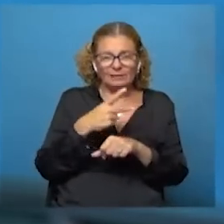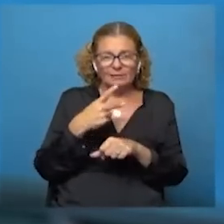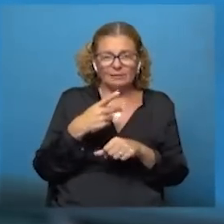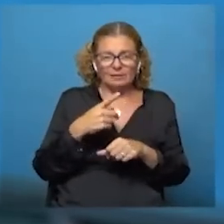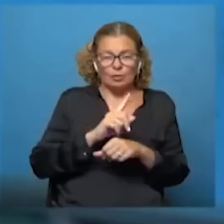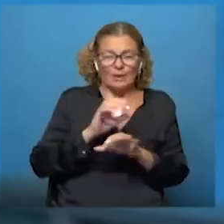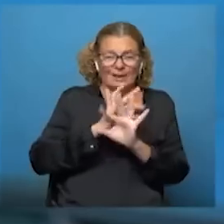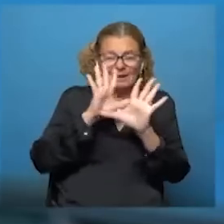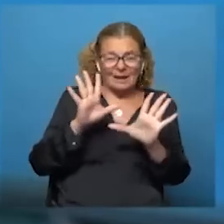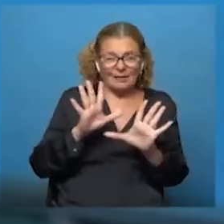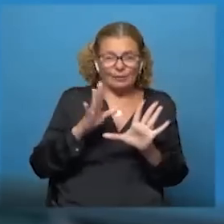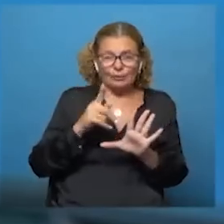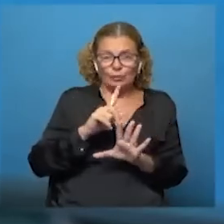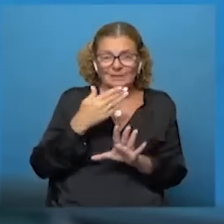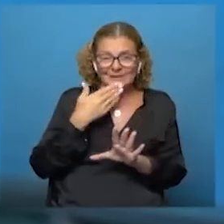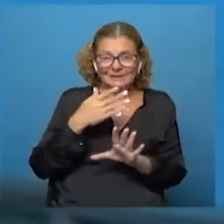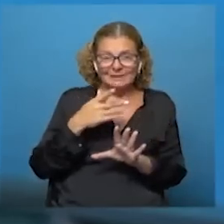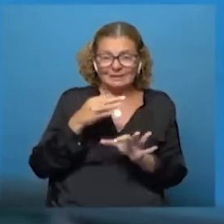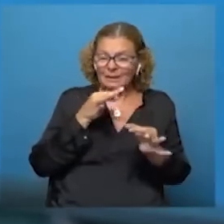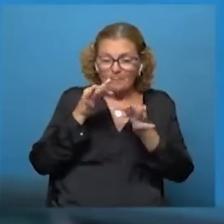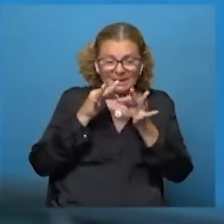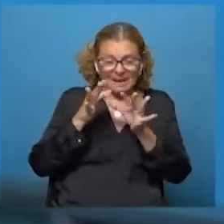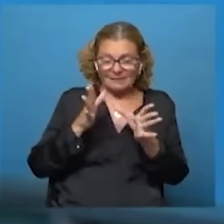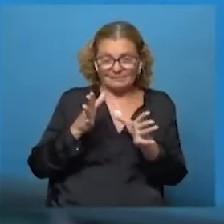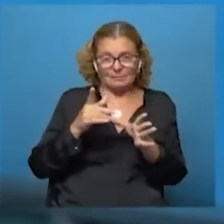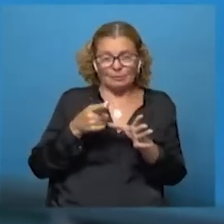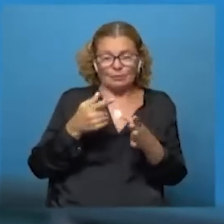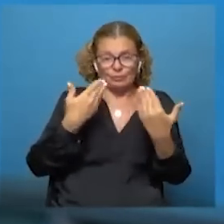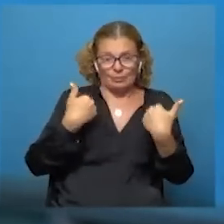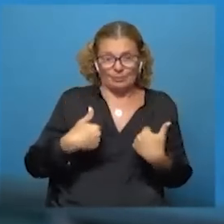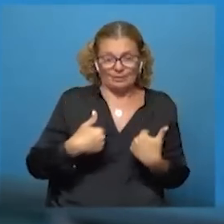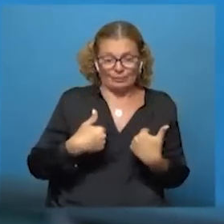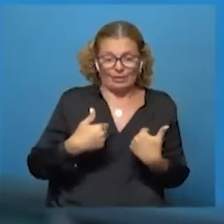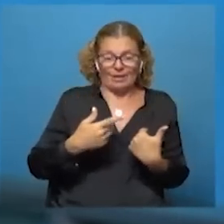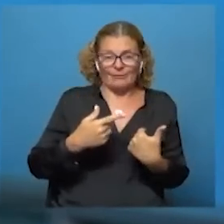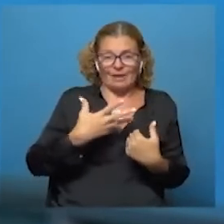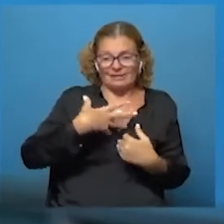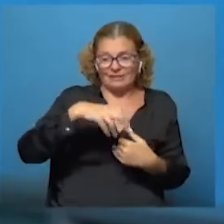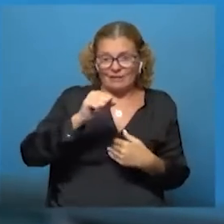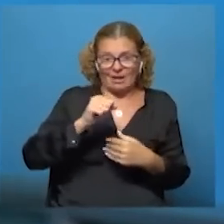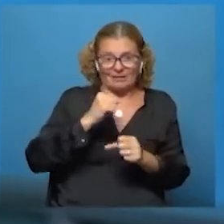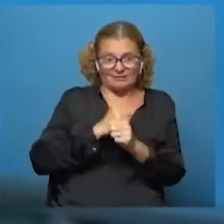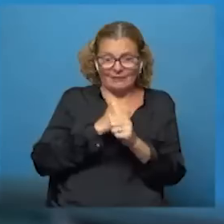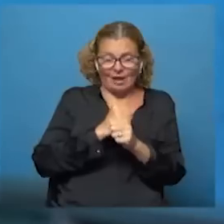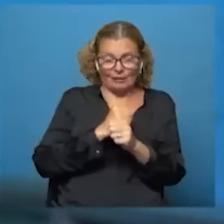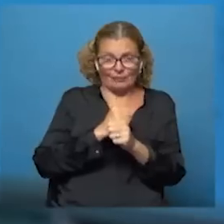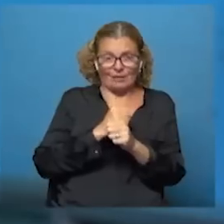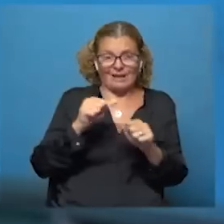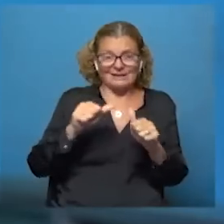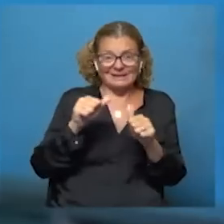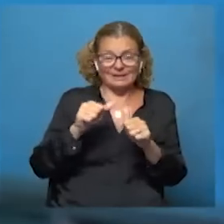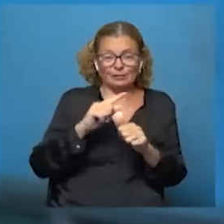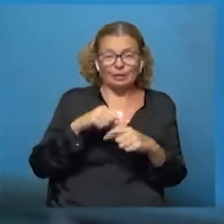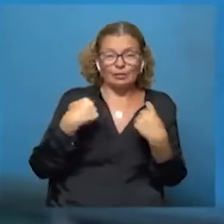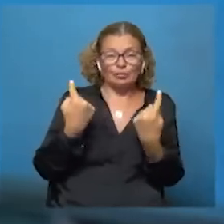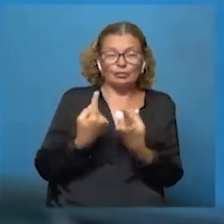no es Clara y si no la entendiste te la tiene que explicar porque vos sos el que vas a llevar adelante y ejecutar las acciones no es